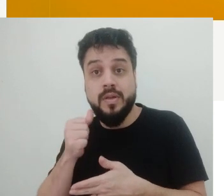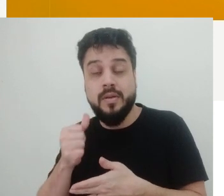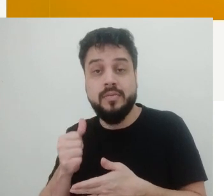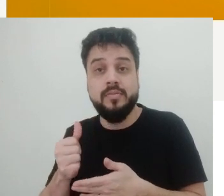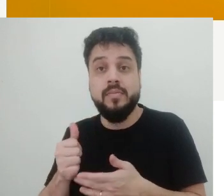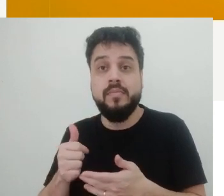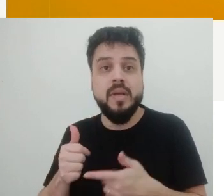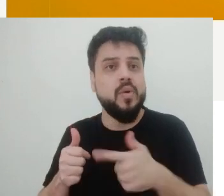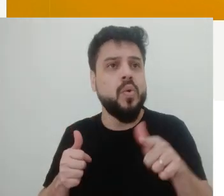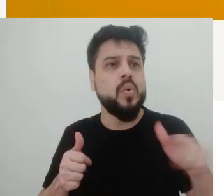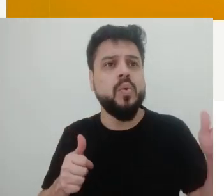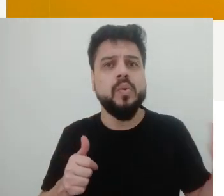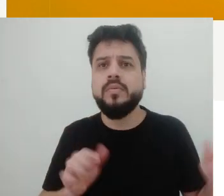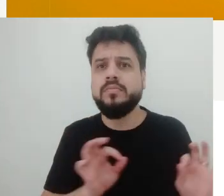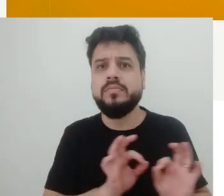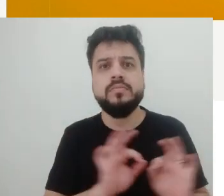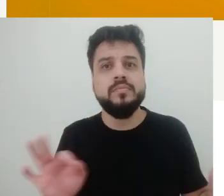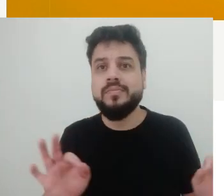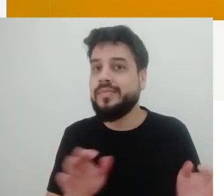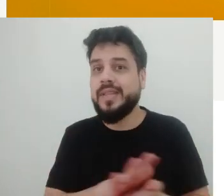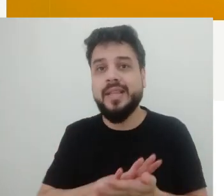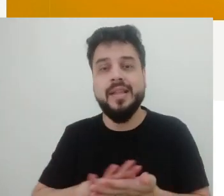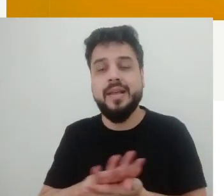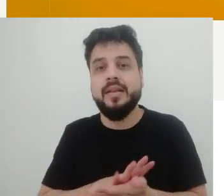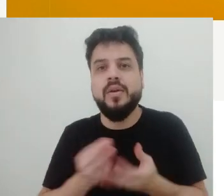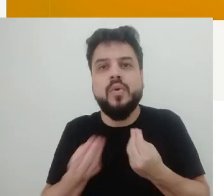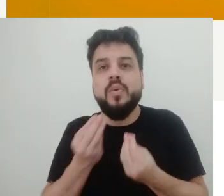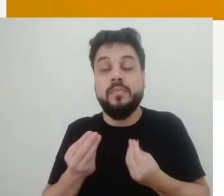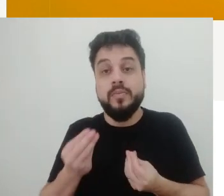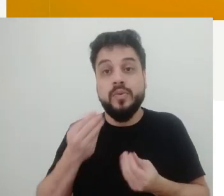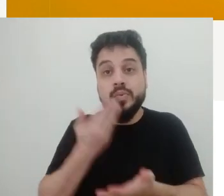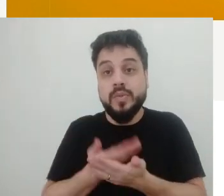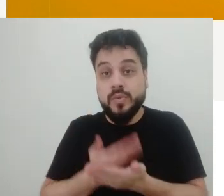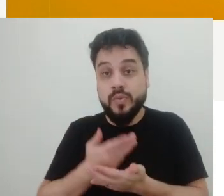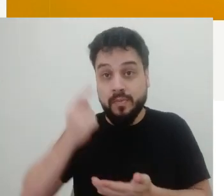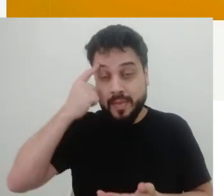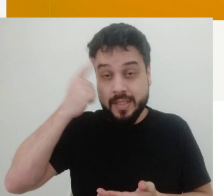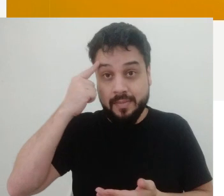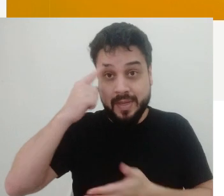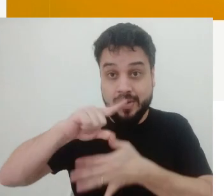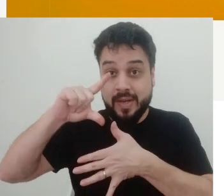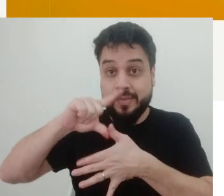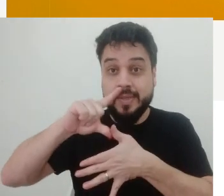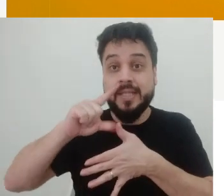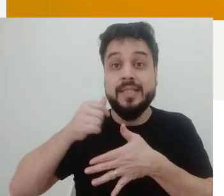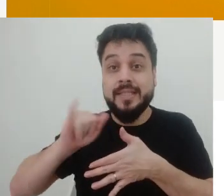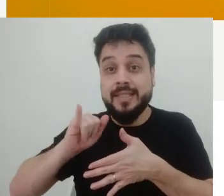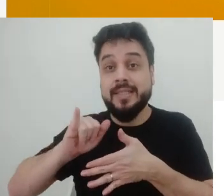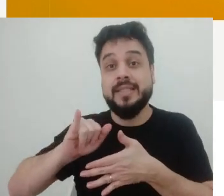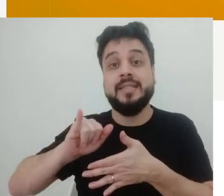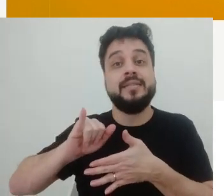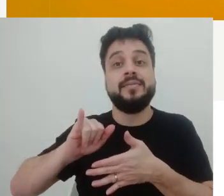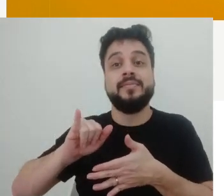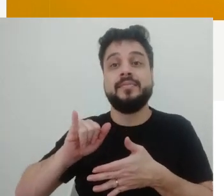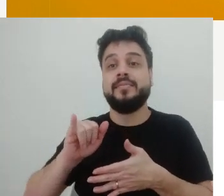silenciadas a las mujeres? ¿Y cómo entrar entonces en los temas de feminismo, en los temas de